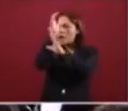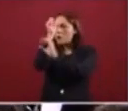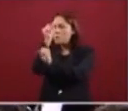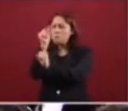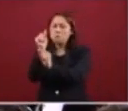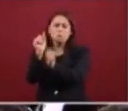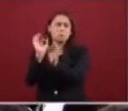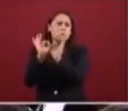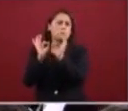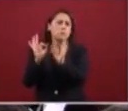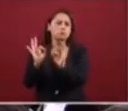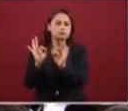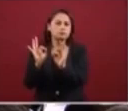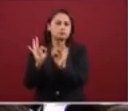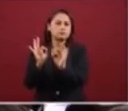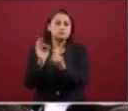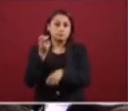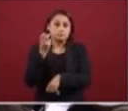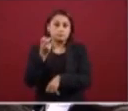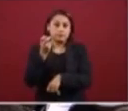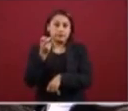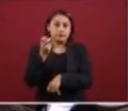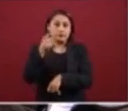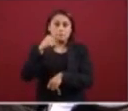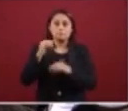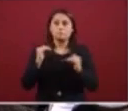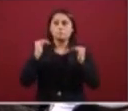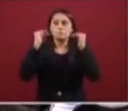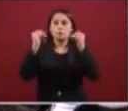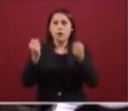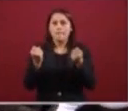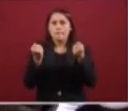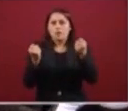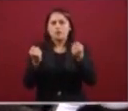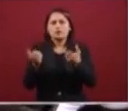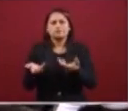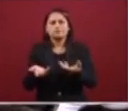Eso ya no aplica.